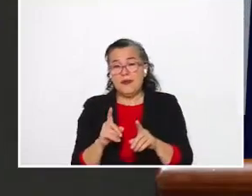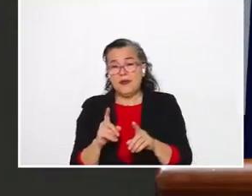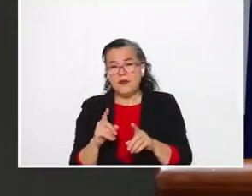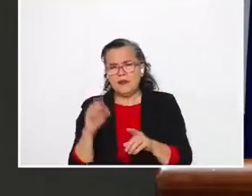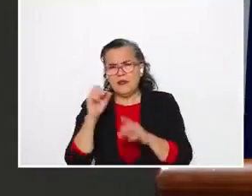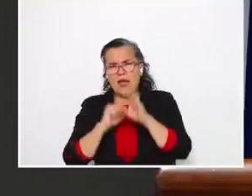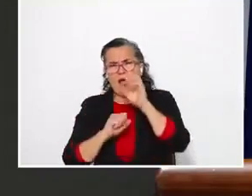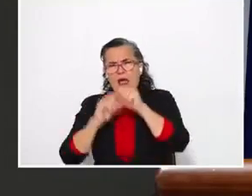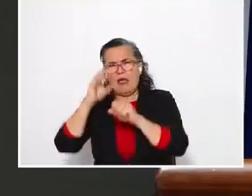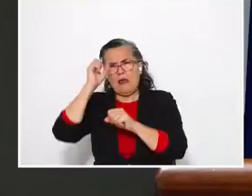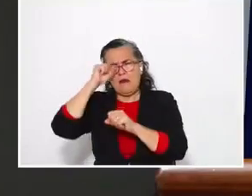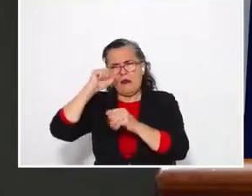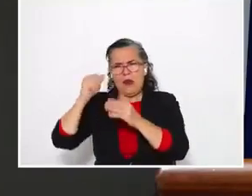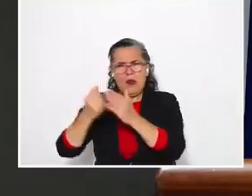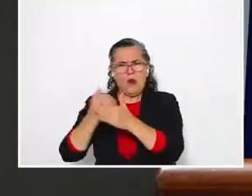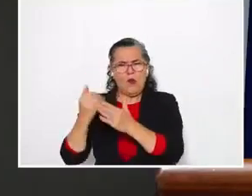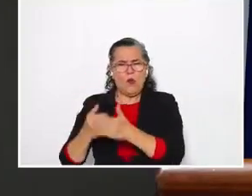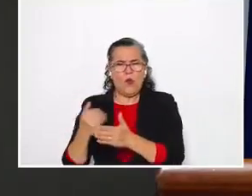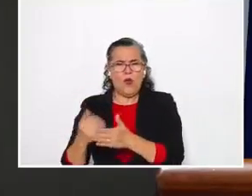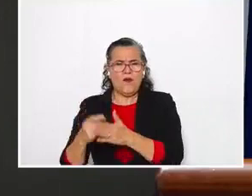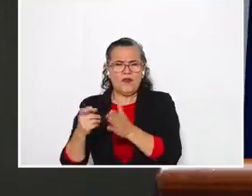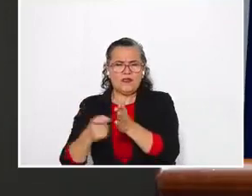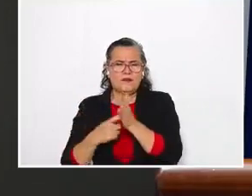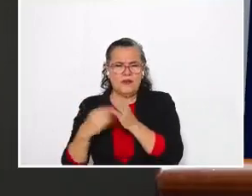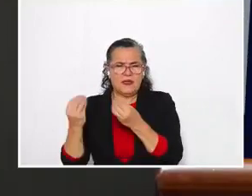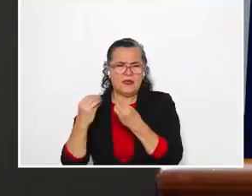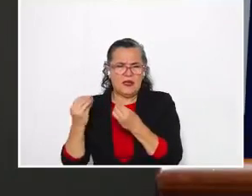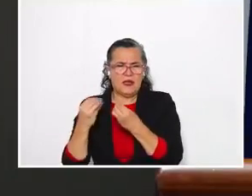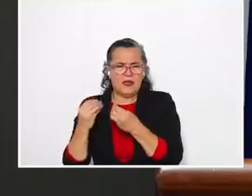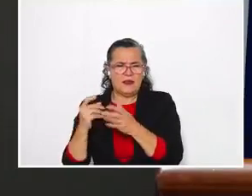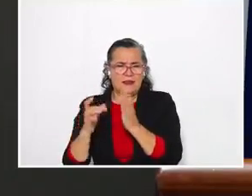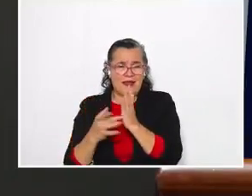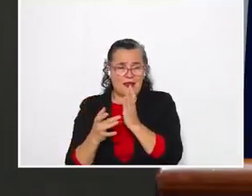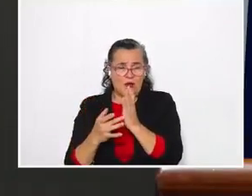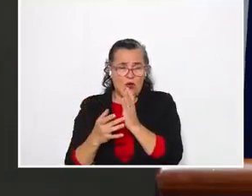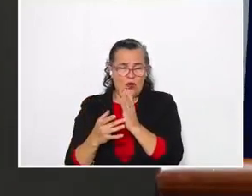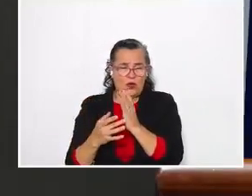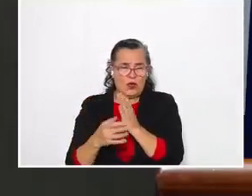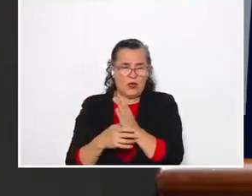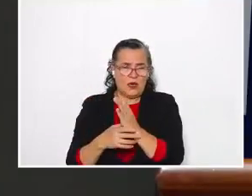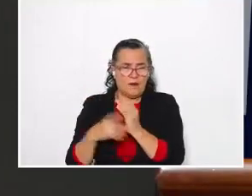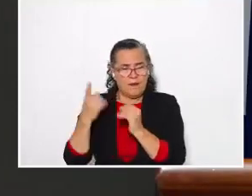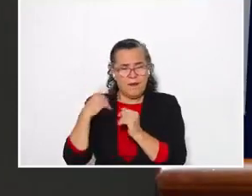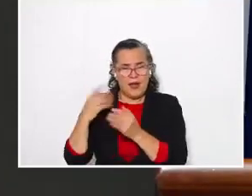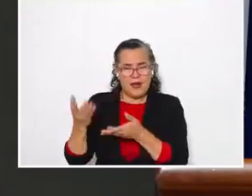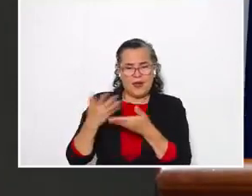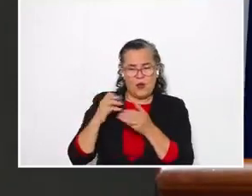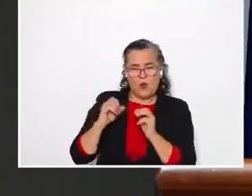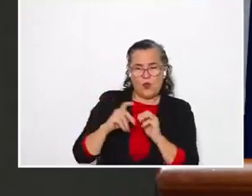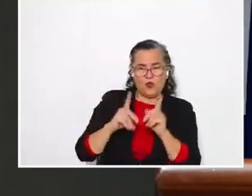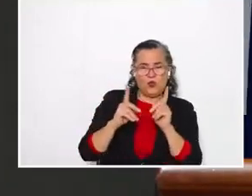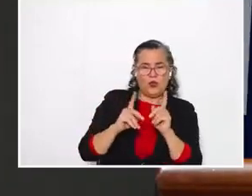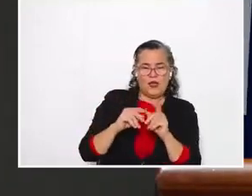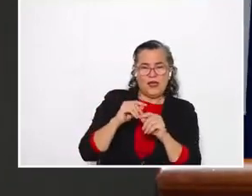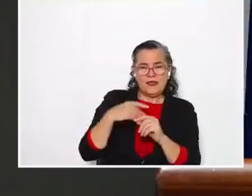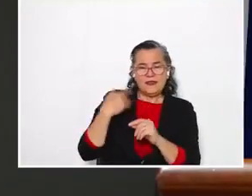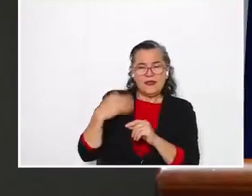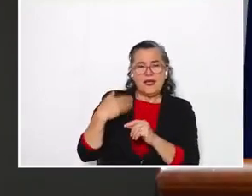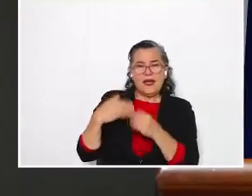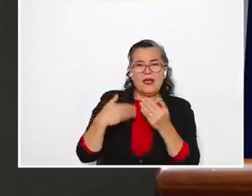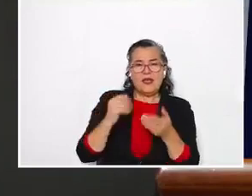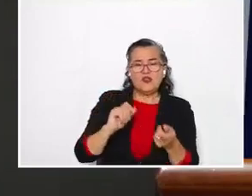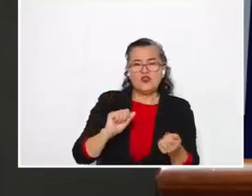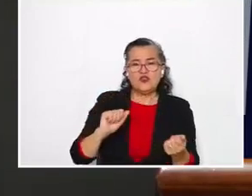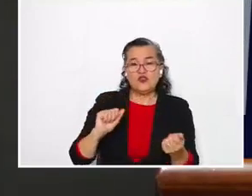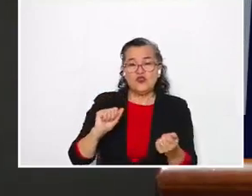adivinar qué nuevas demandas de formación tecnológica darán paso a oportunidades laborales que vendrán pronto a